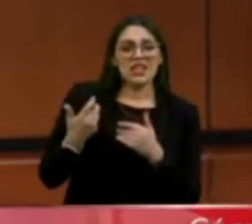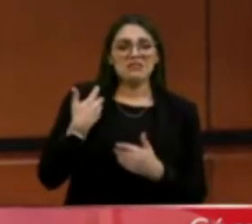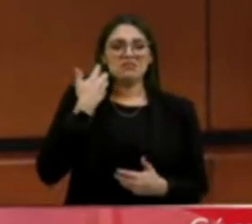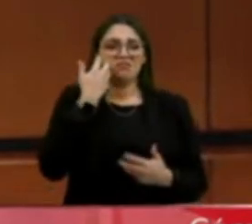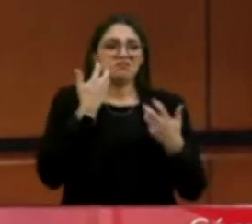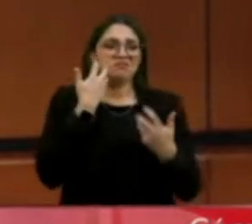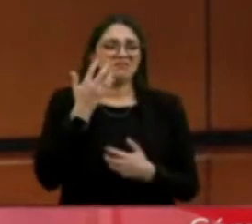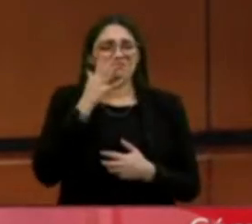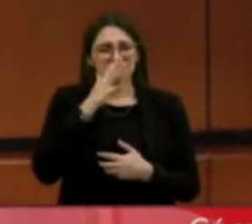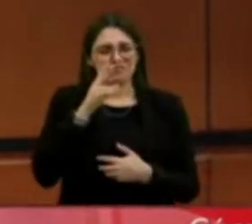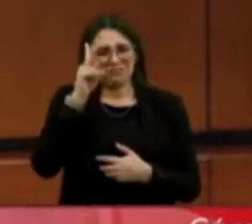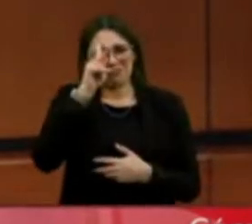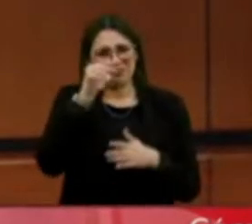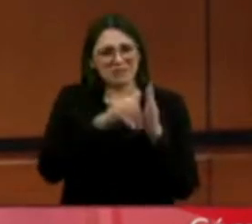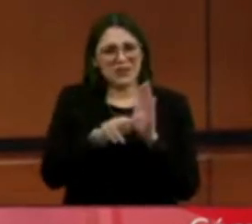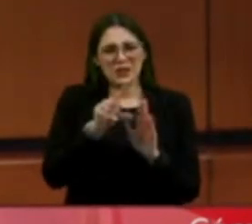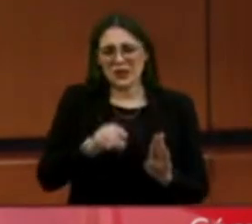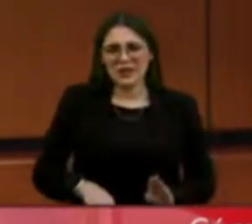y neófita.